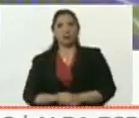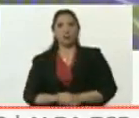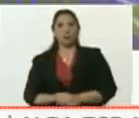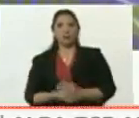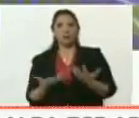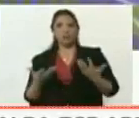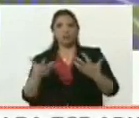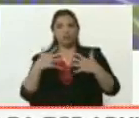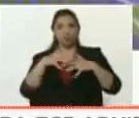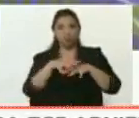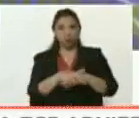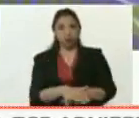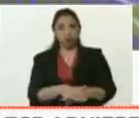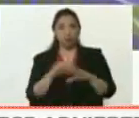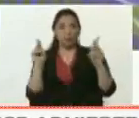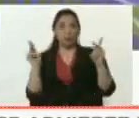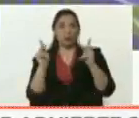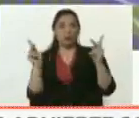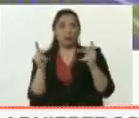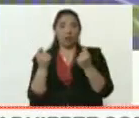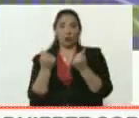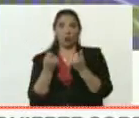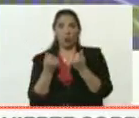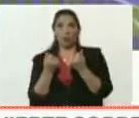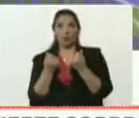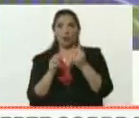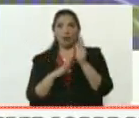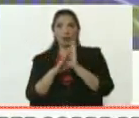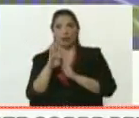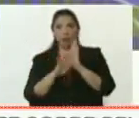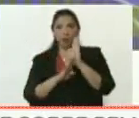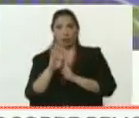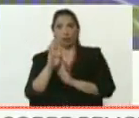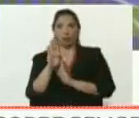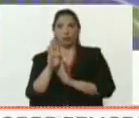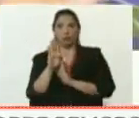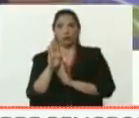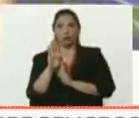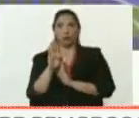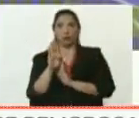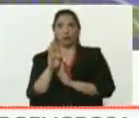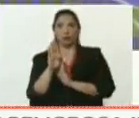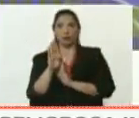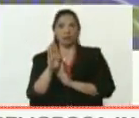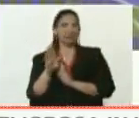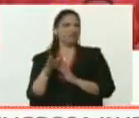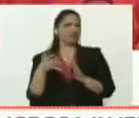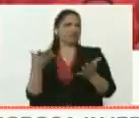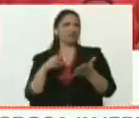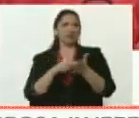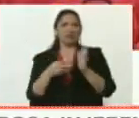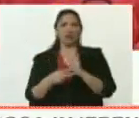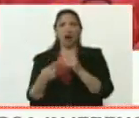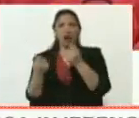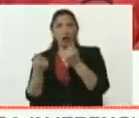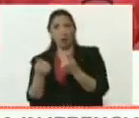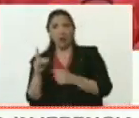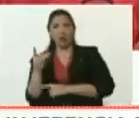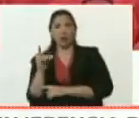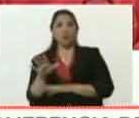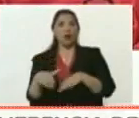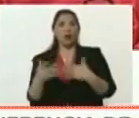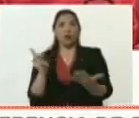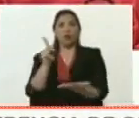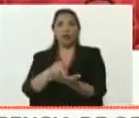Inclusión, prosperidad económica, desarrollo. ¿Qué era de la economía de Bolivia cuando llegó el